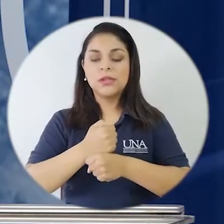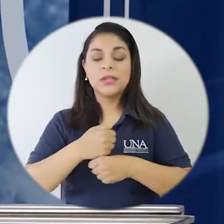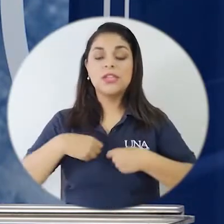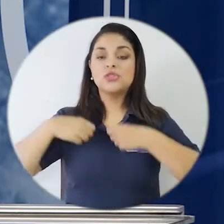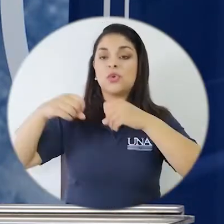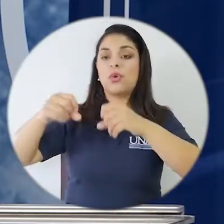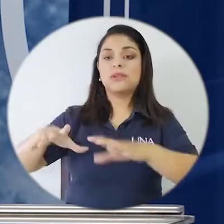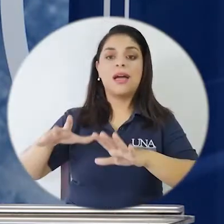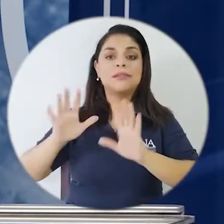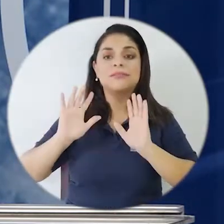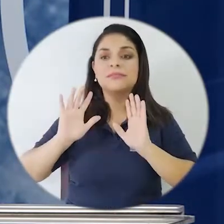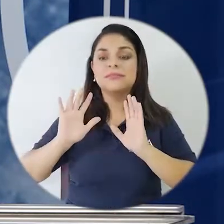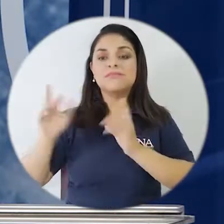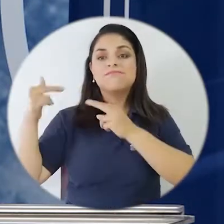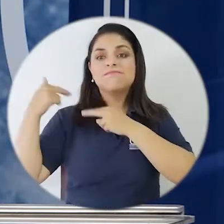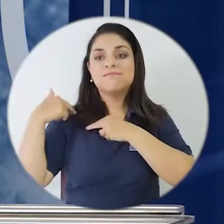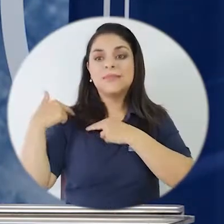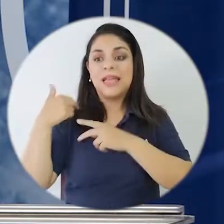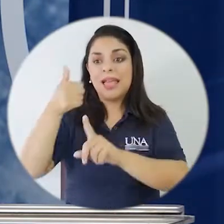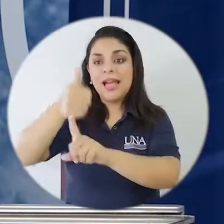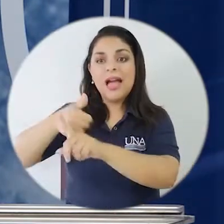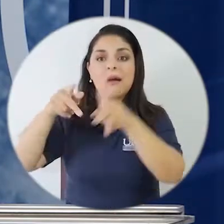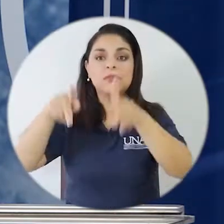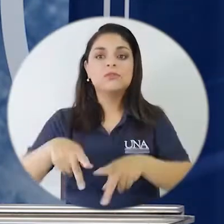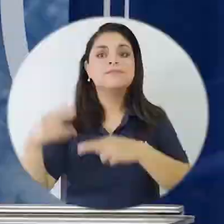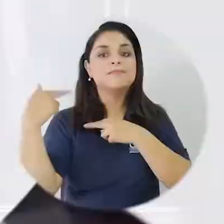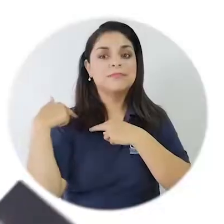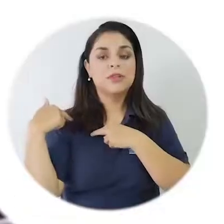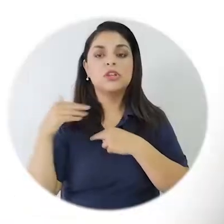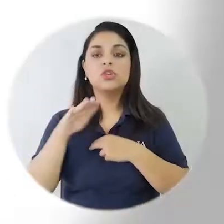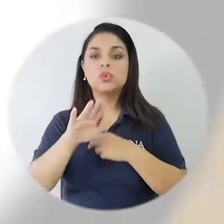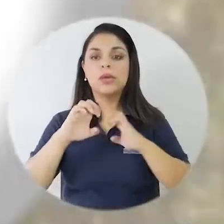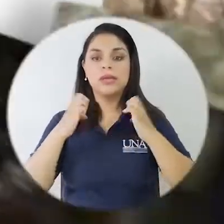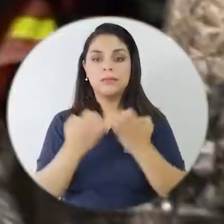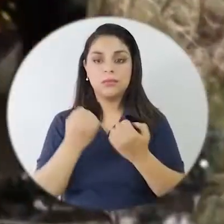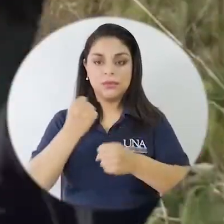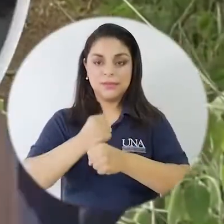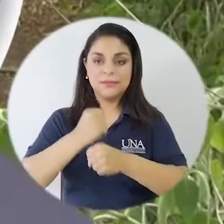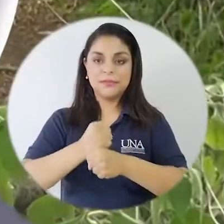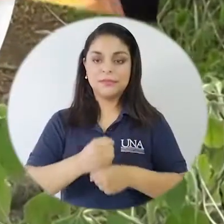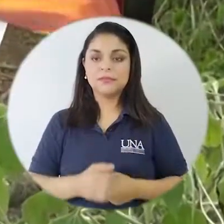la eficiencia de cada una de las personas miembros de sus grupos de trabajo.